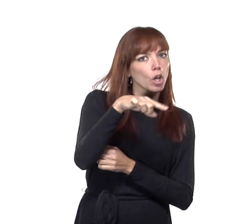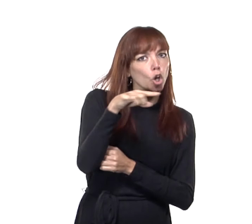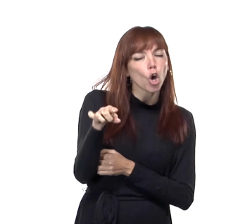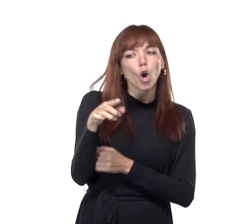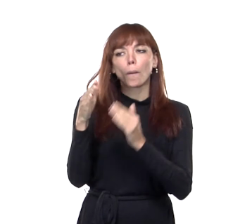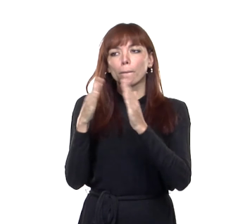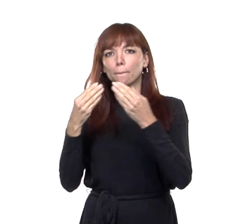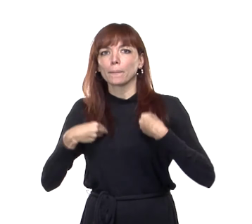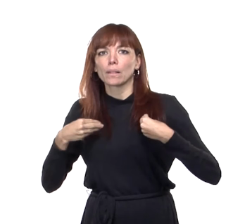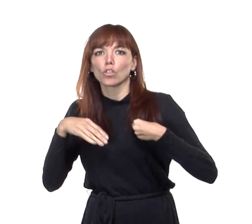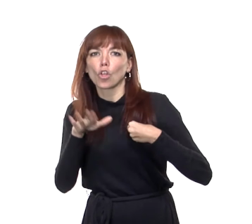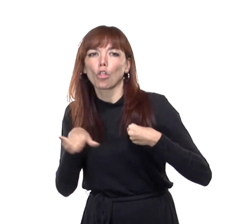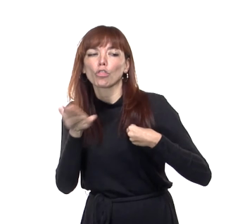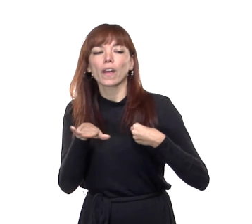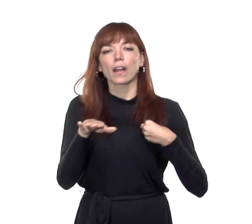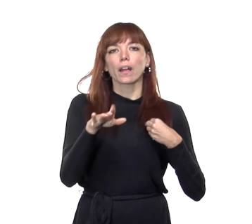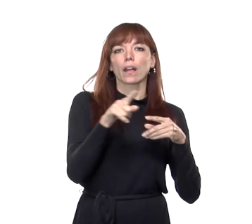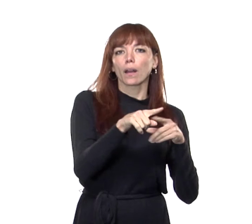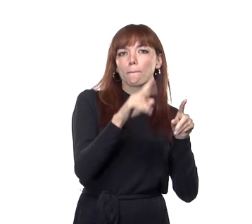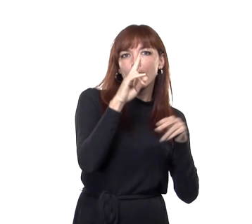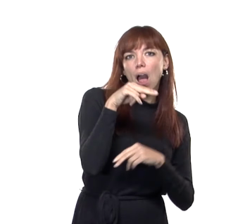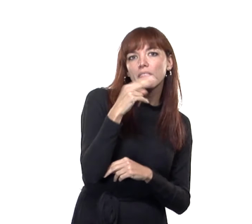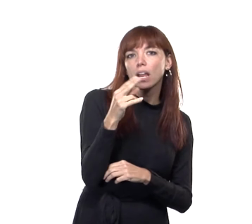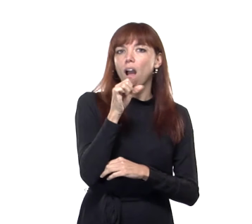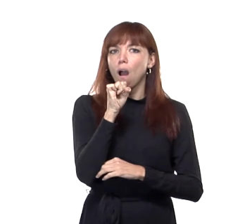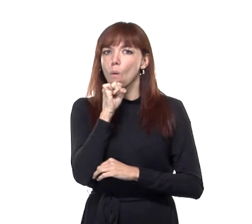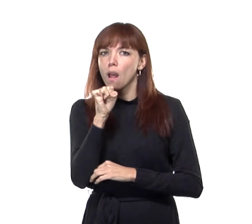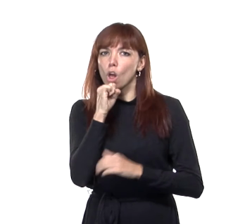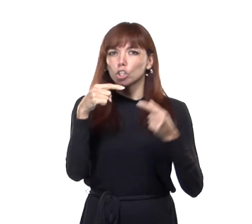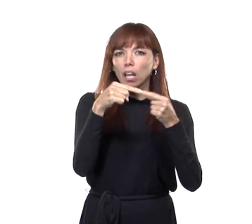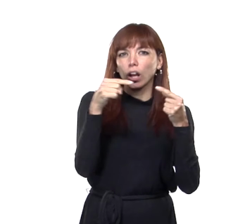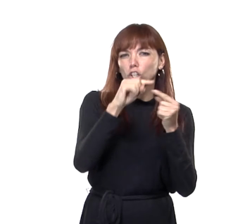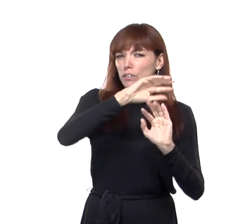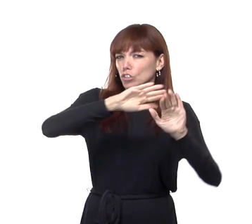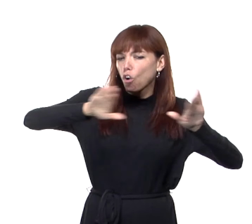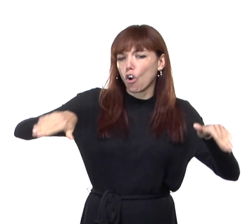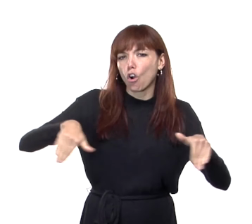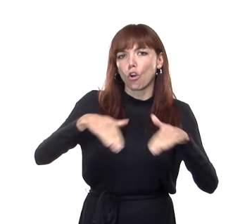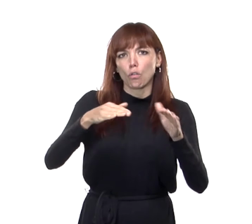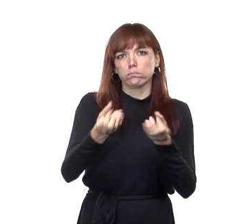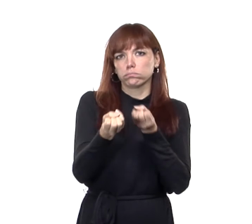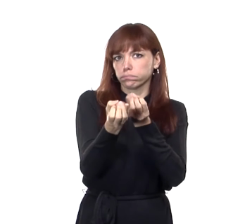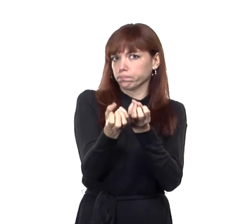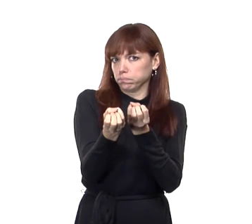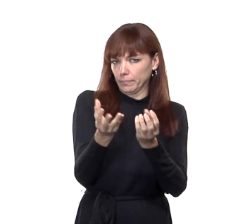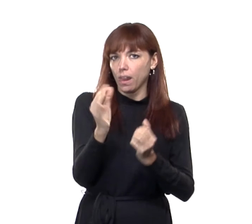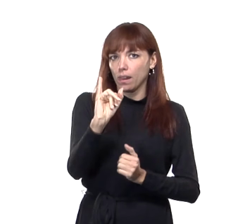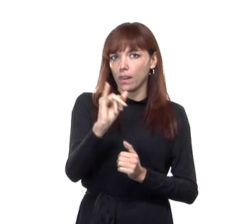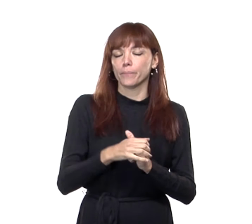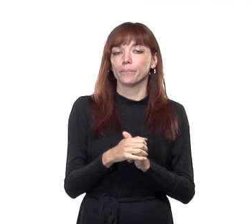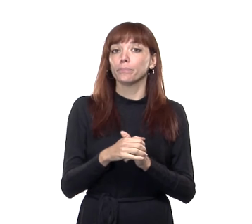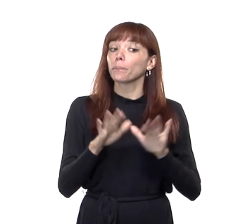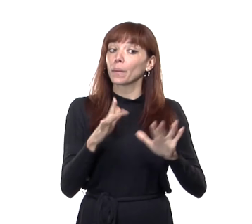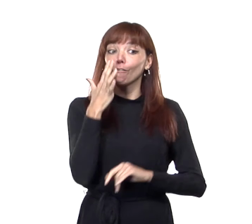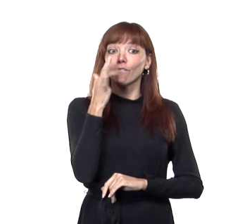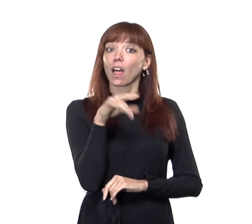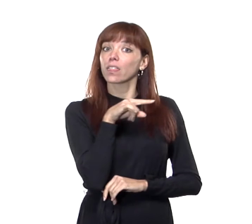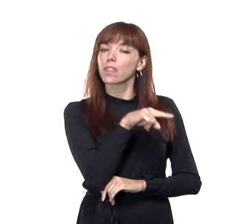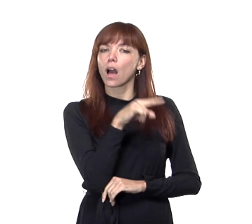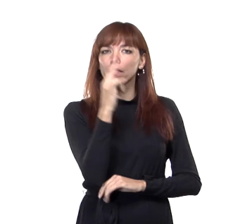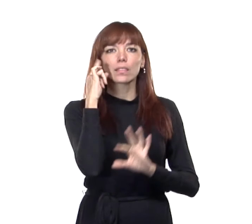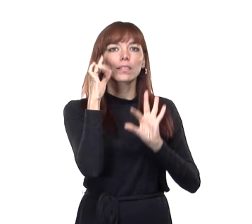donde vivían no solamente ellos sino donde vivían los padres los abuelos los tíos en contraste en francia se había tomado